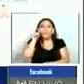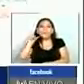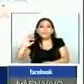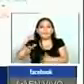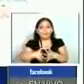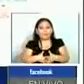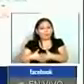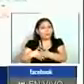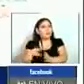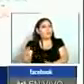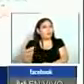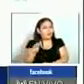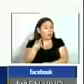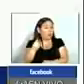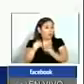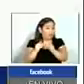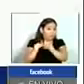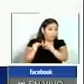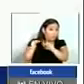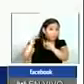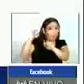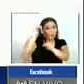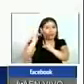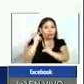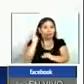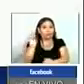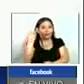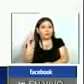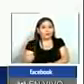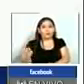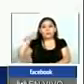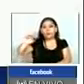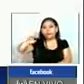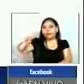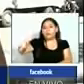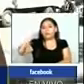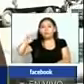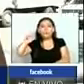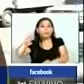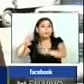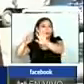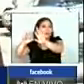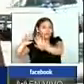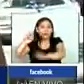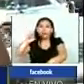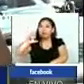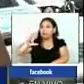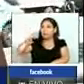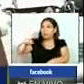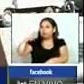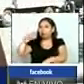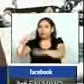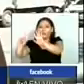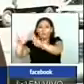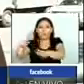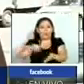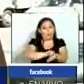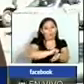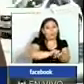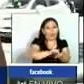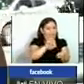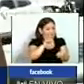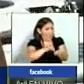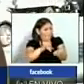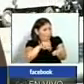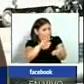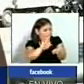Habiendo registrado Su número más alto En una jornada Al contar 3063 nuevos contagios Mientras tanto Nueva York Que fuera epicentro